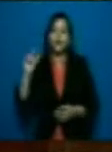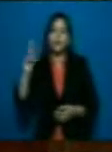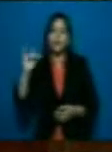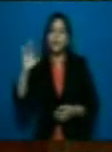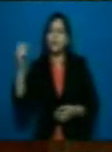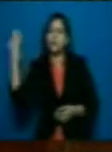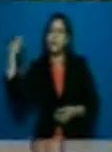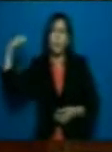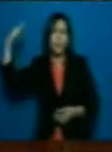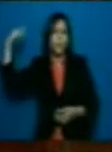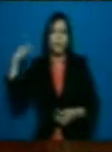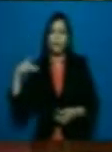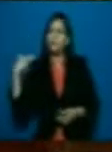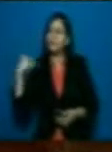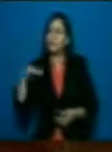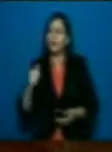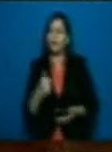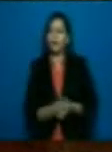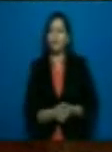nos unen